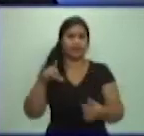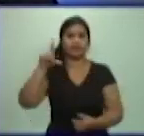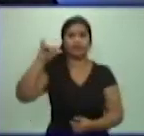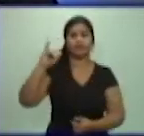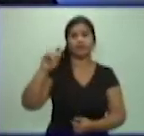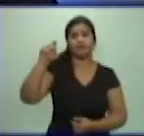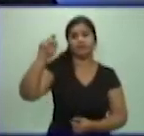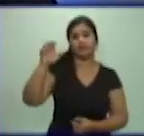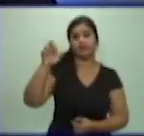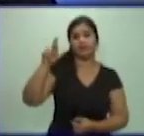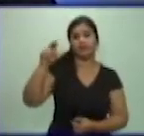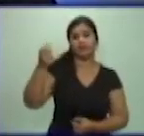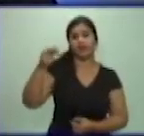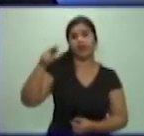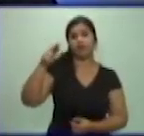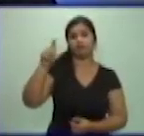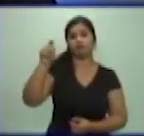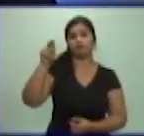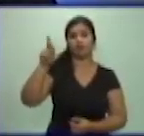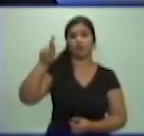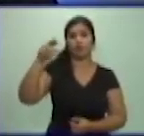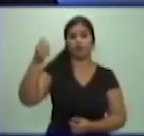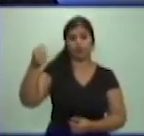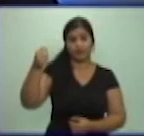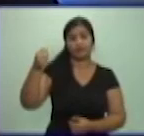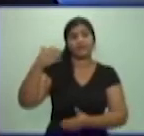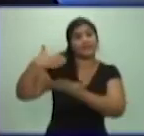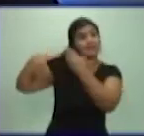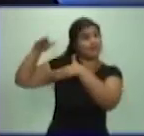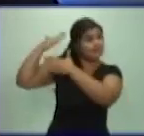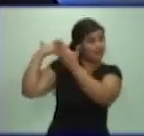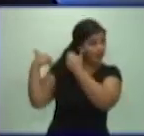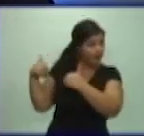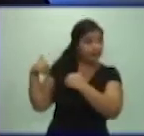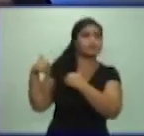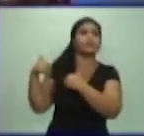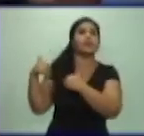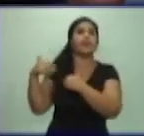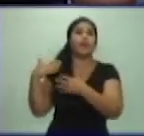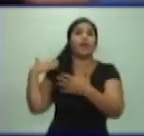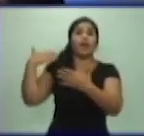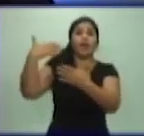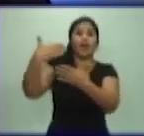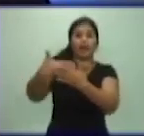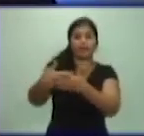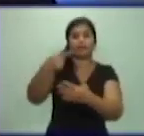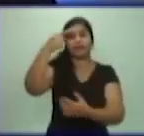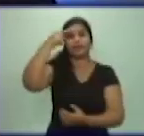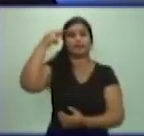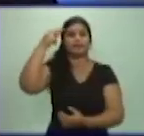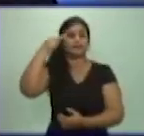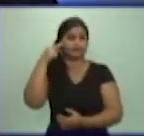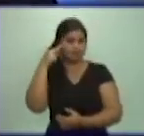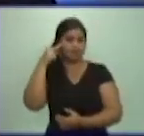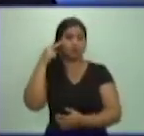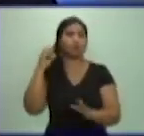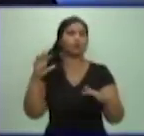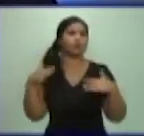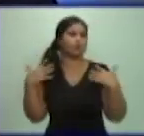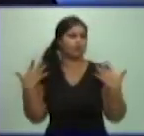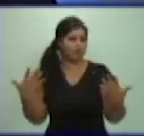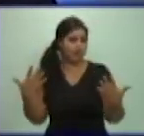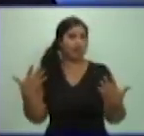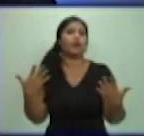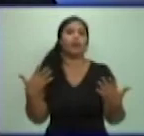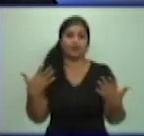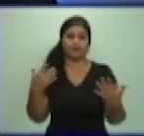el siglo XVII y bueno, en 11º grado le da continuidad con el siglo XIX y así hasta que llegue al